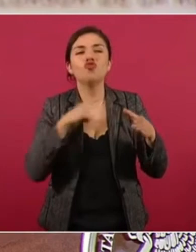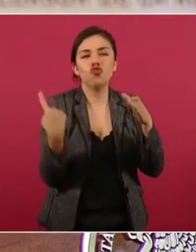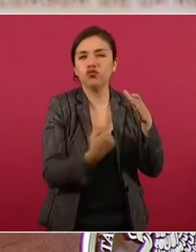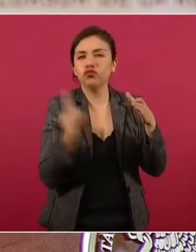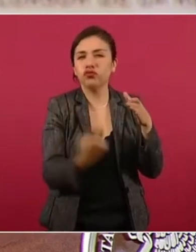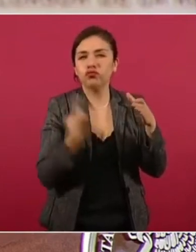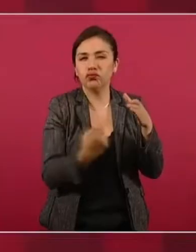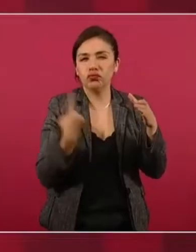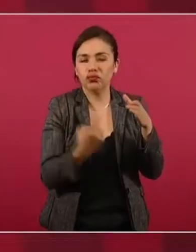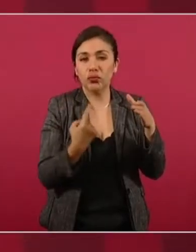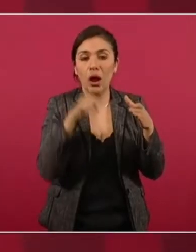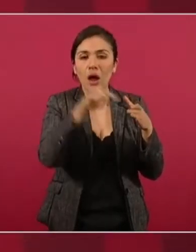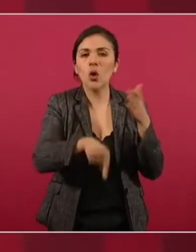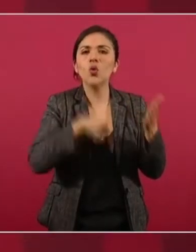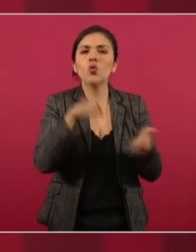en